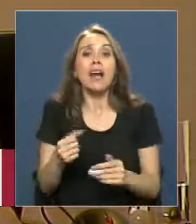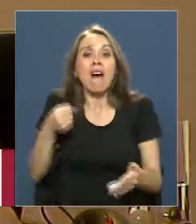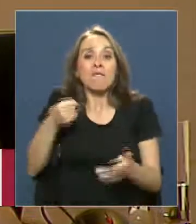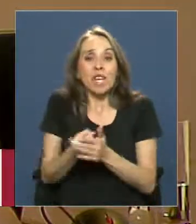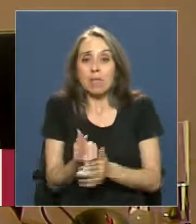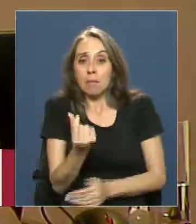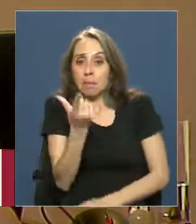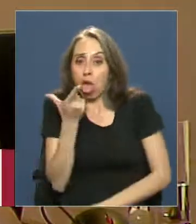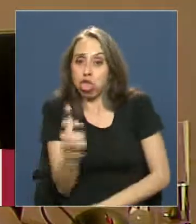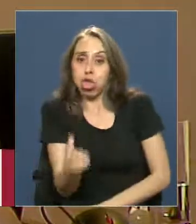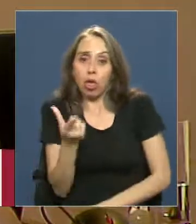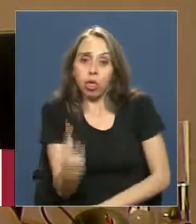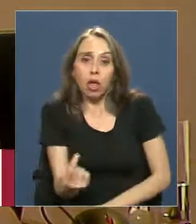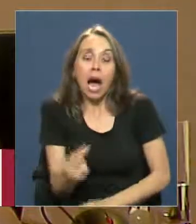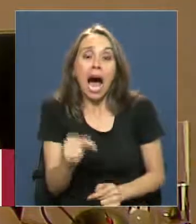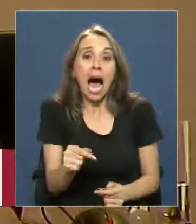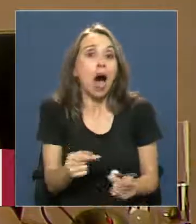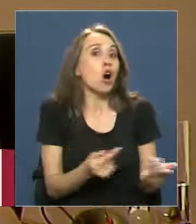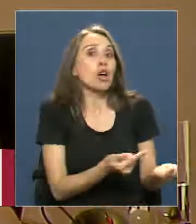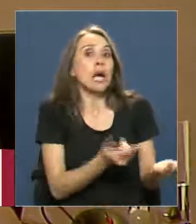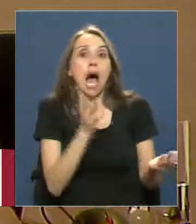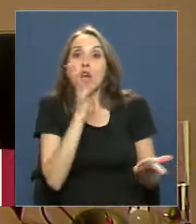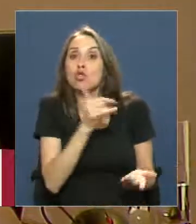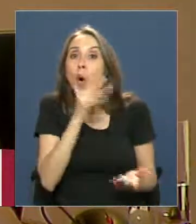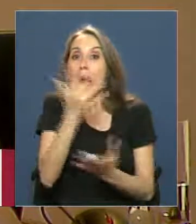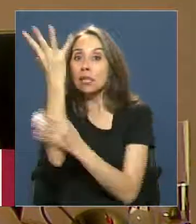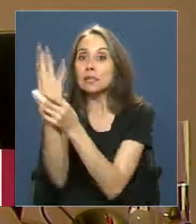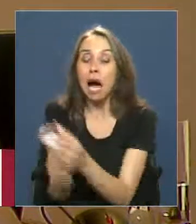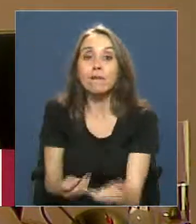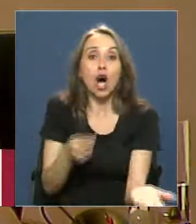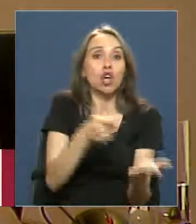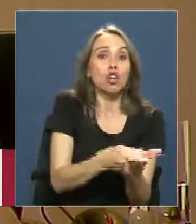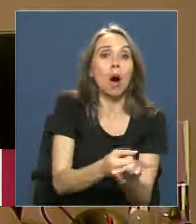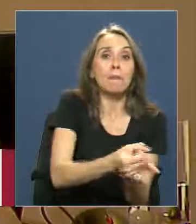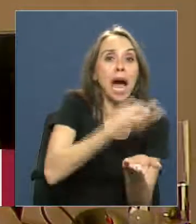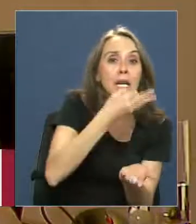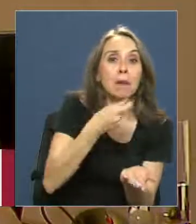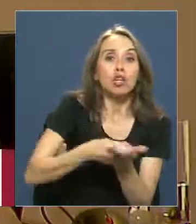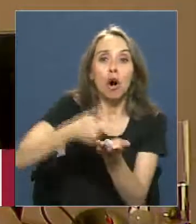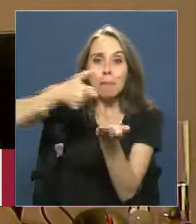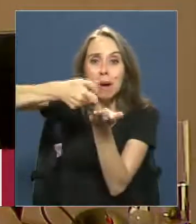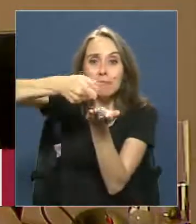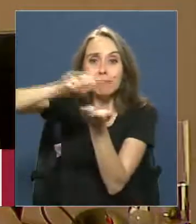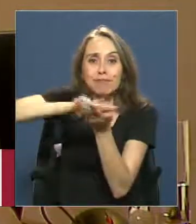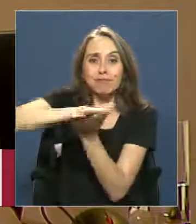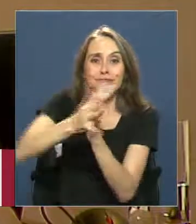por oferta y demanda, necesitan comprar medicamentos o alcohol gel y gastando